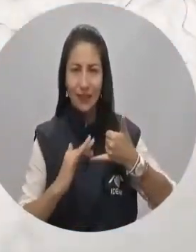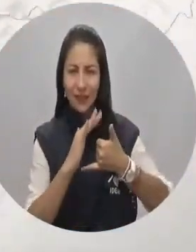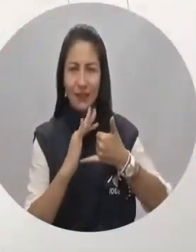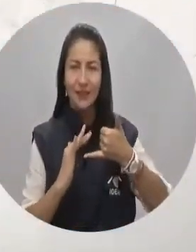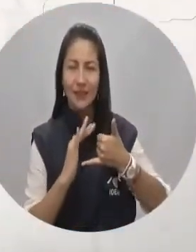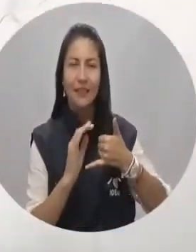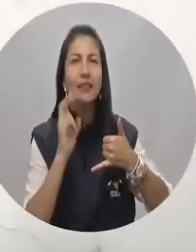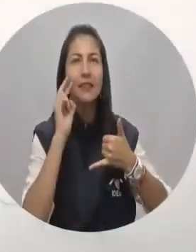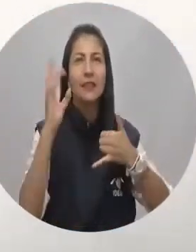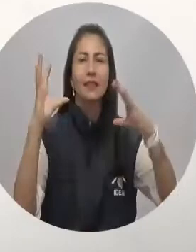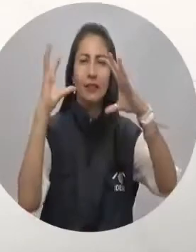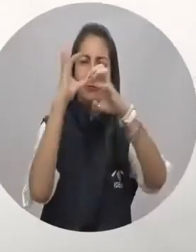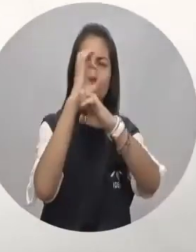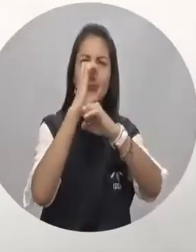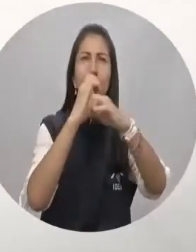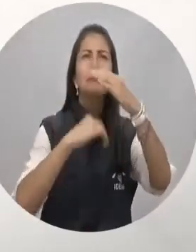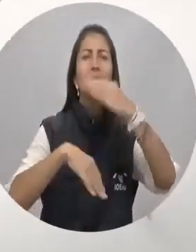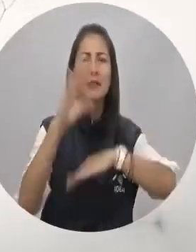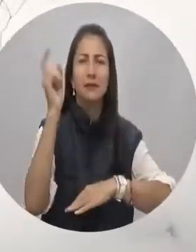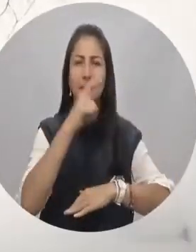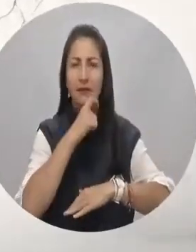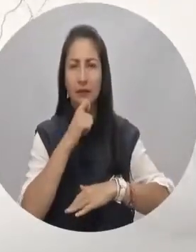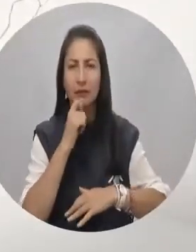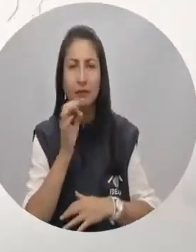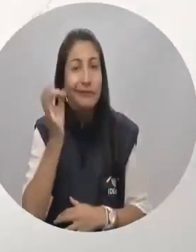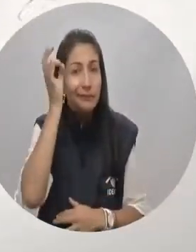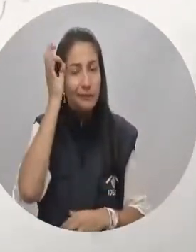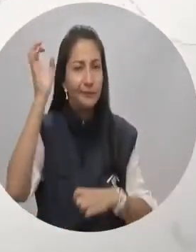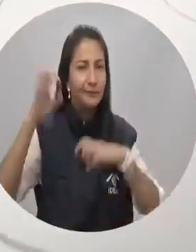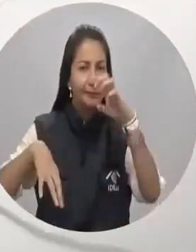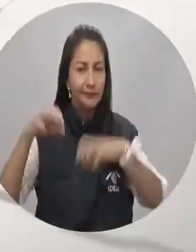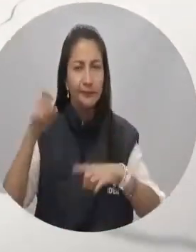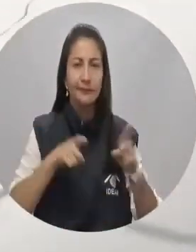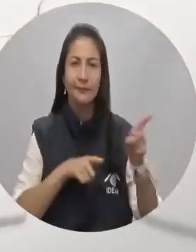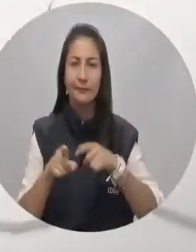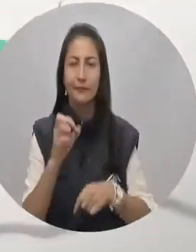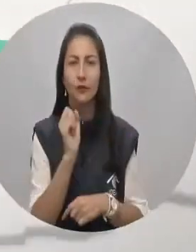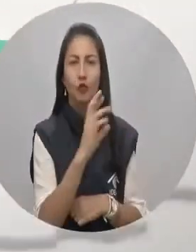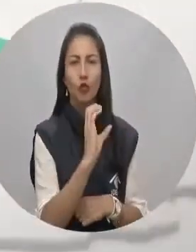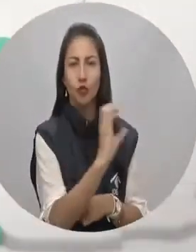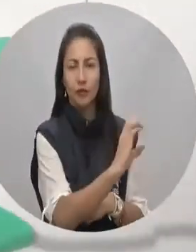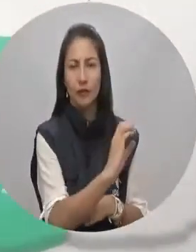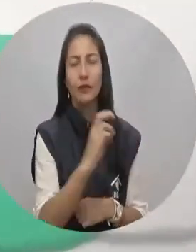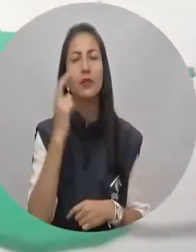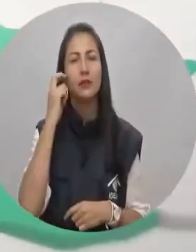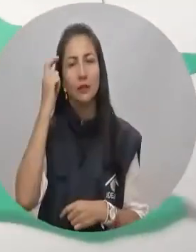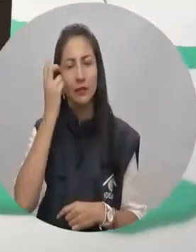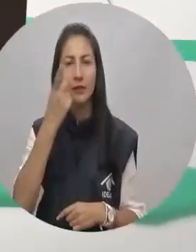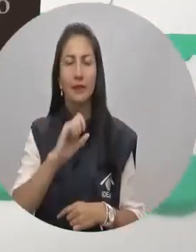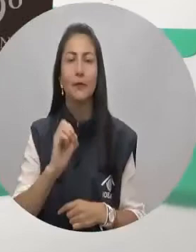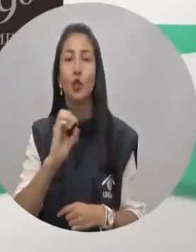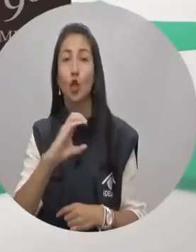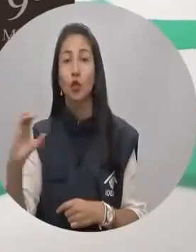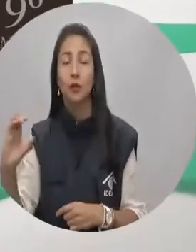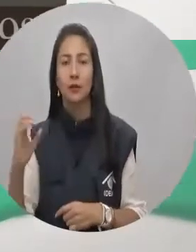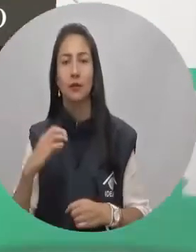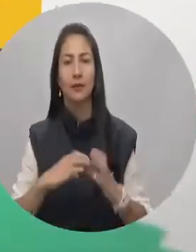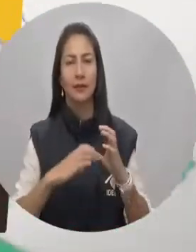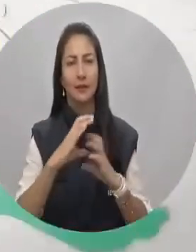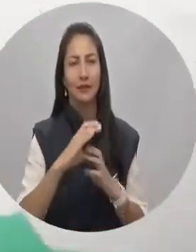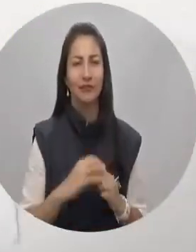El Pacífico estará cubierto con tiempo seco, pero no se descartan lluvias sobre el suroccidente del Chocó y occidente del Cauca.